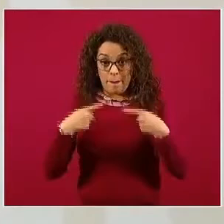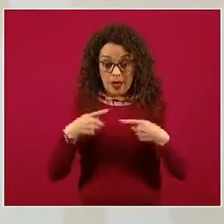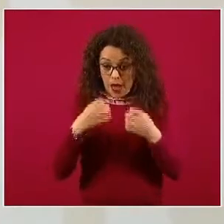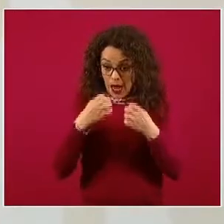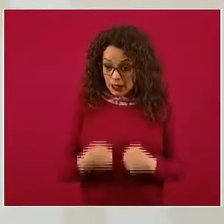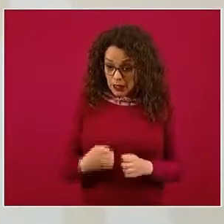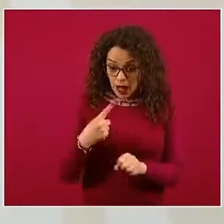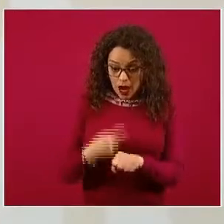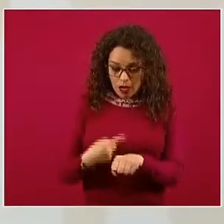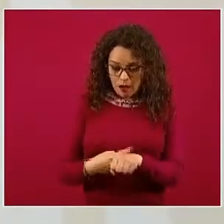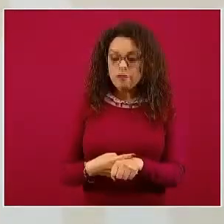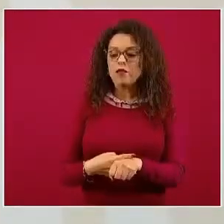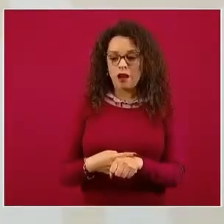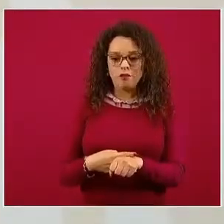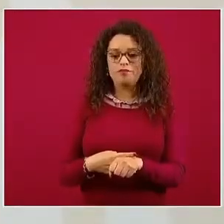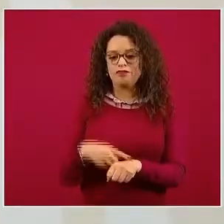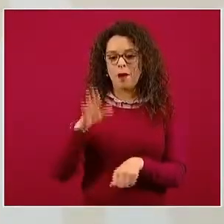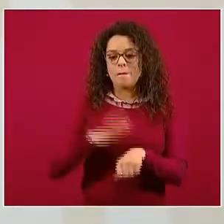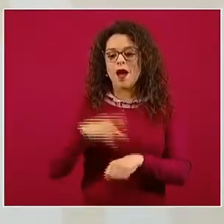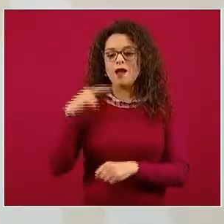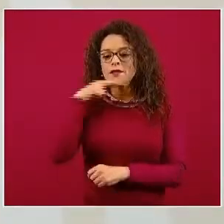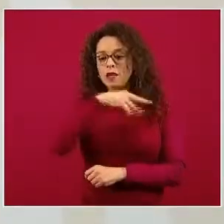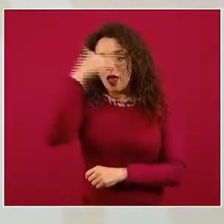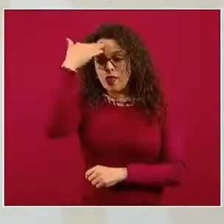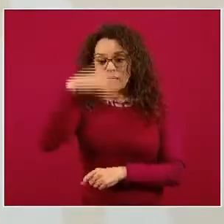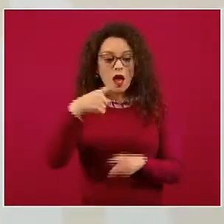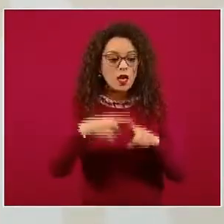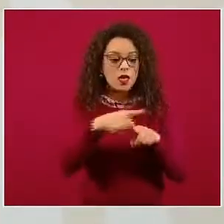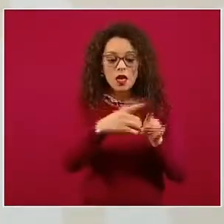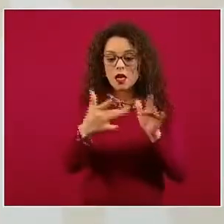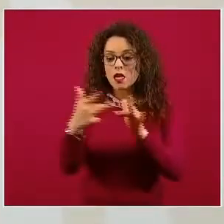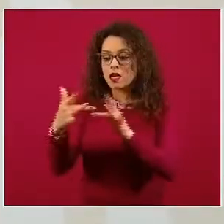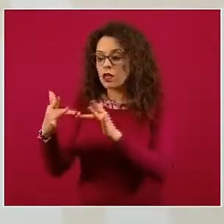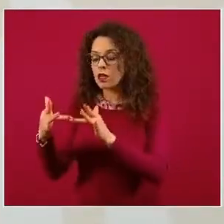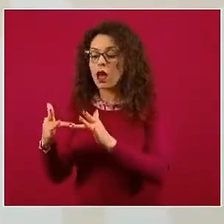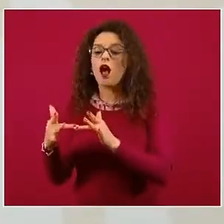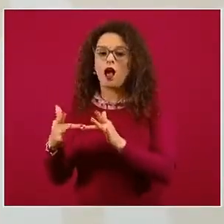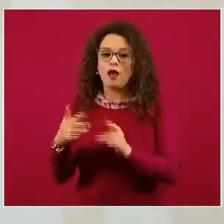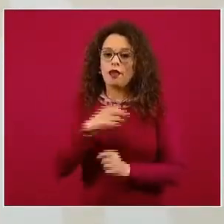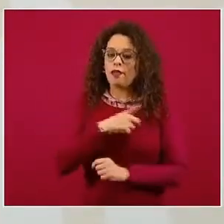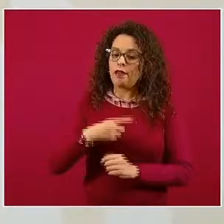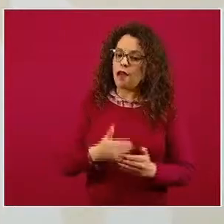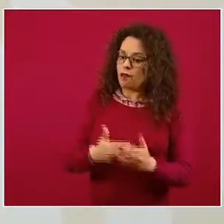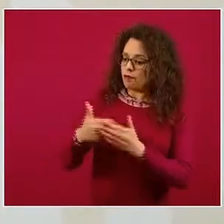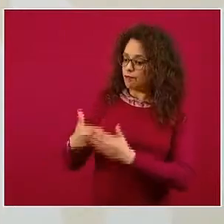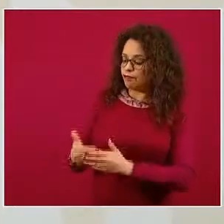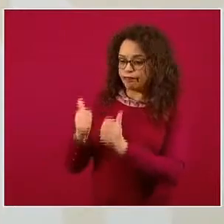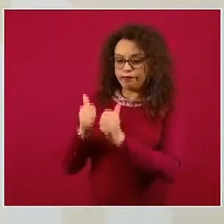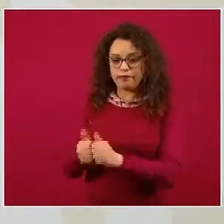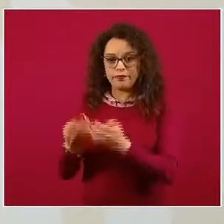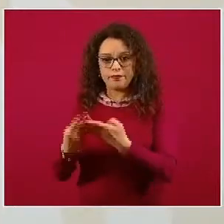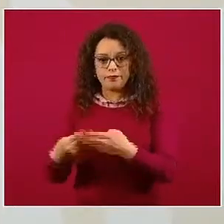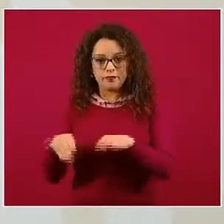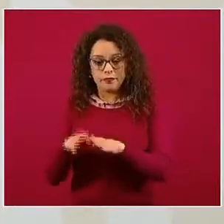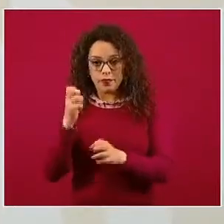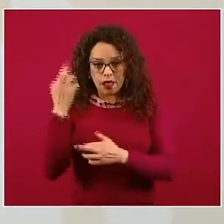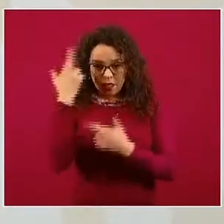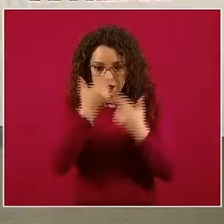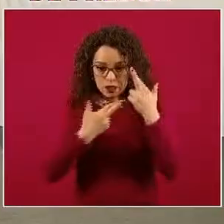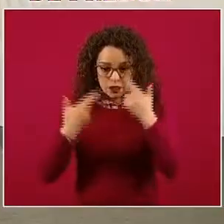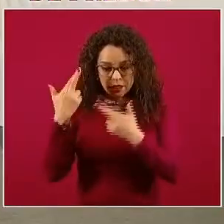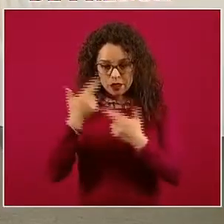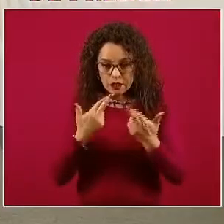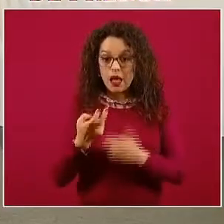enfermas, para identificar rápidamente sus contactos, proceder a un aislamiento y a un seguimiento y entonces a través de esta